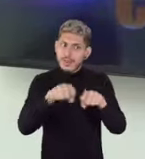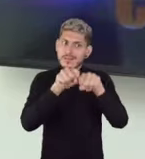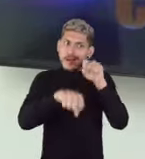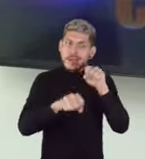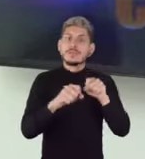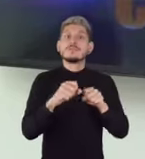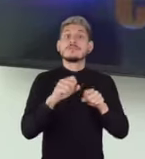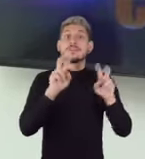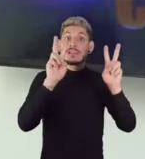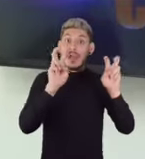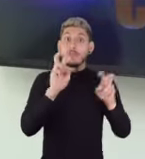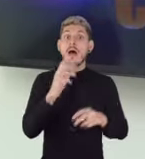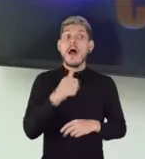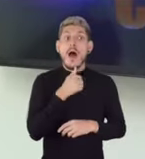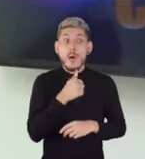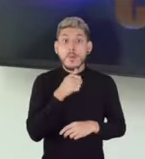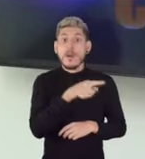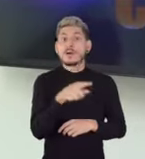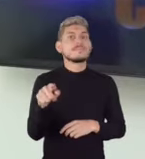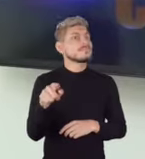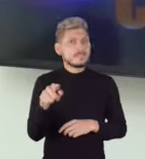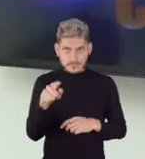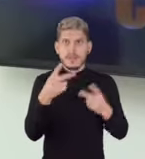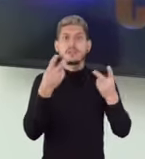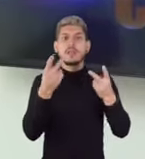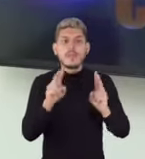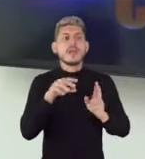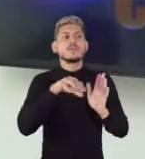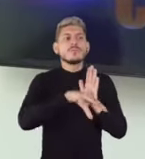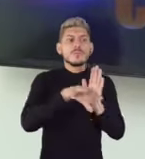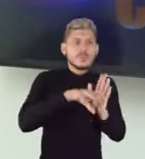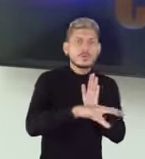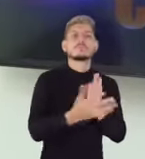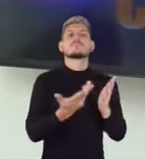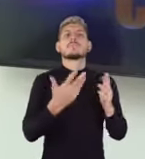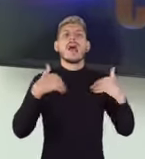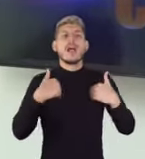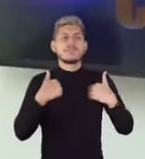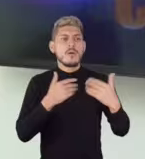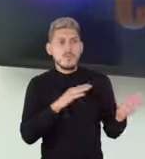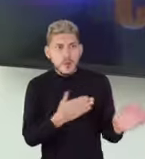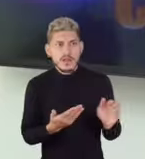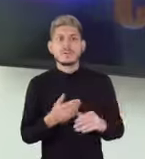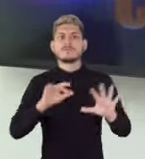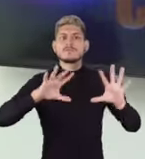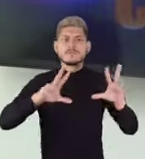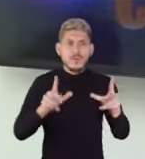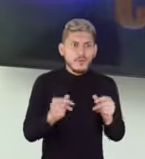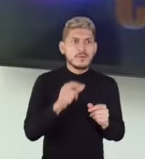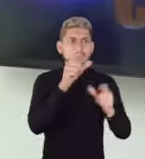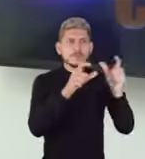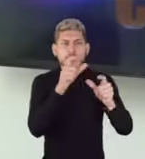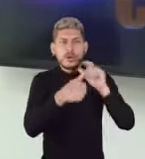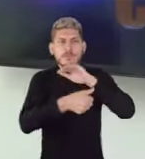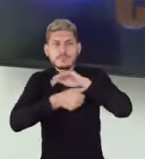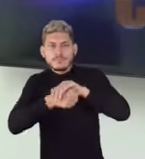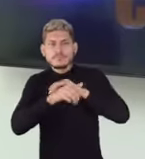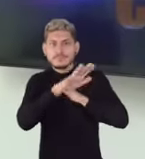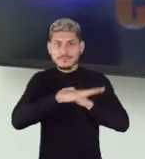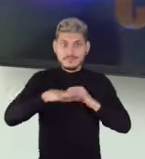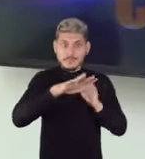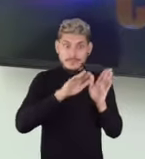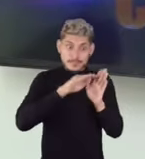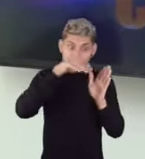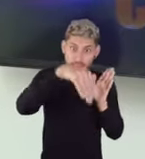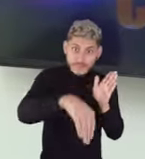tema del agua, también tenemos el problema de las descargas, de los animalitos muertos, la delincuencia, el ambiente. Si no cuidamos también